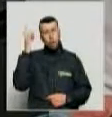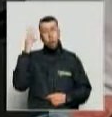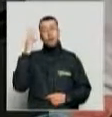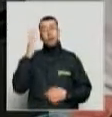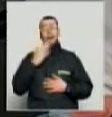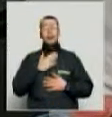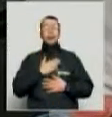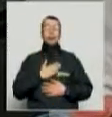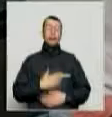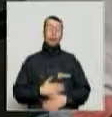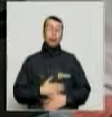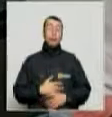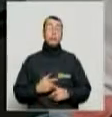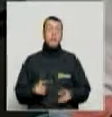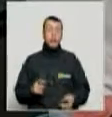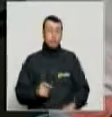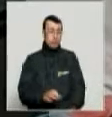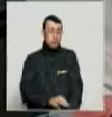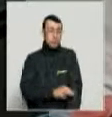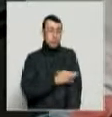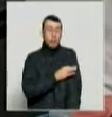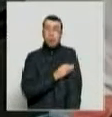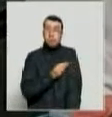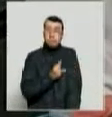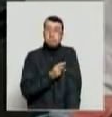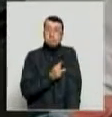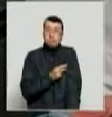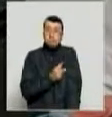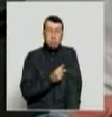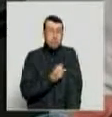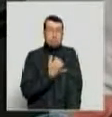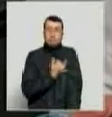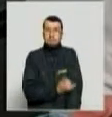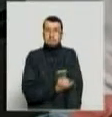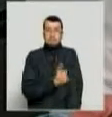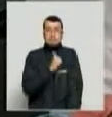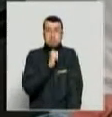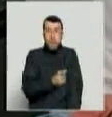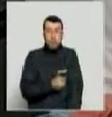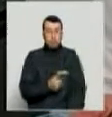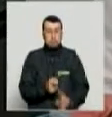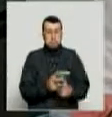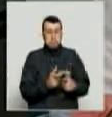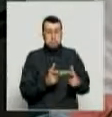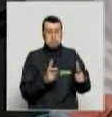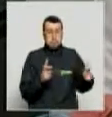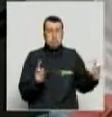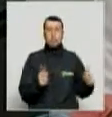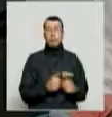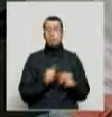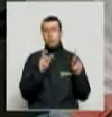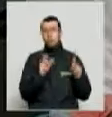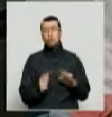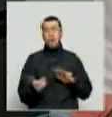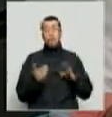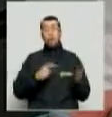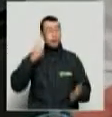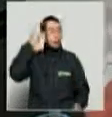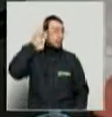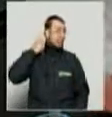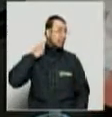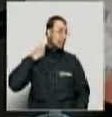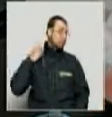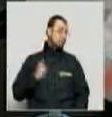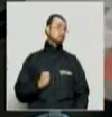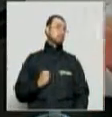la presión arterial le empeora. Y ese es el tipo de persona que se nos muere de un derrame cerebral.